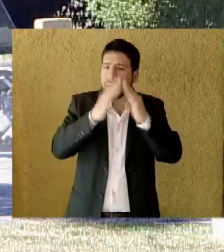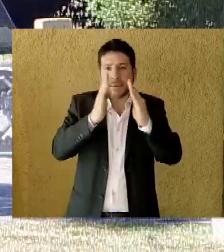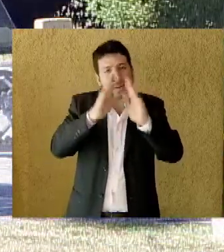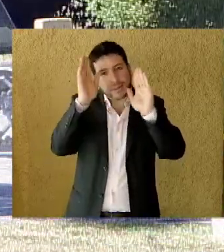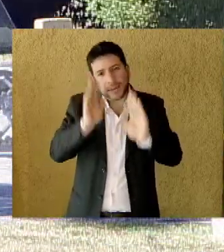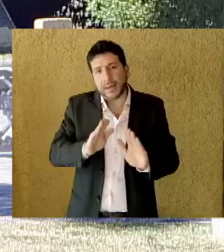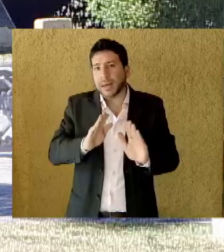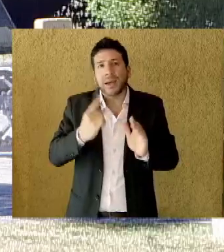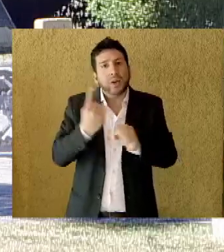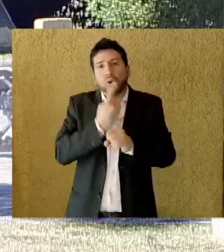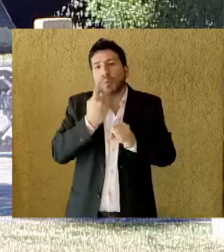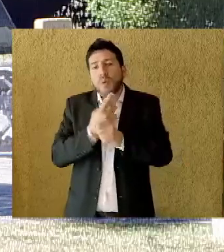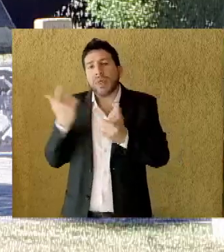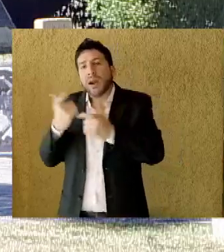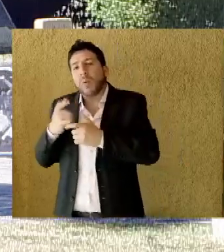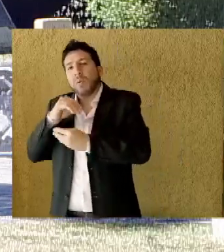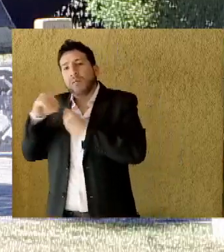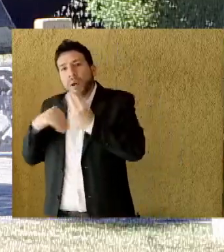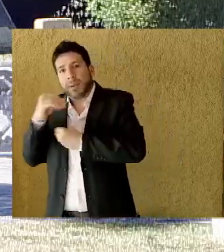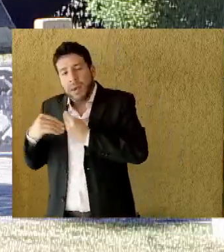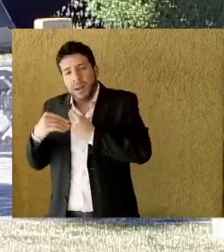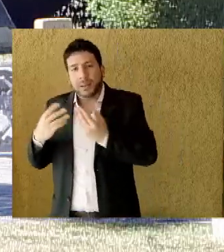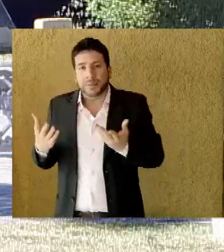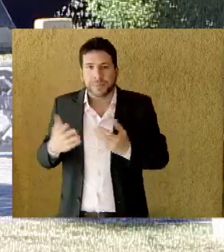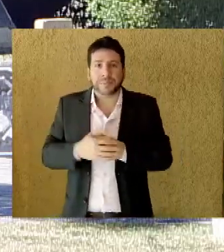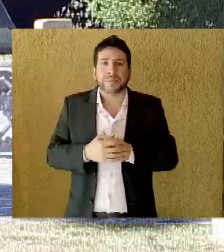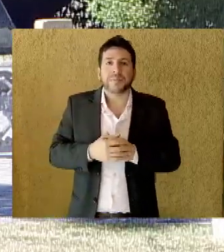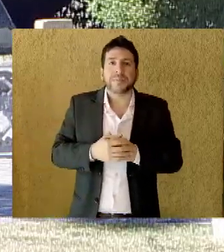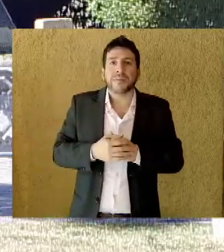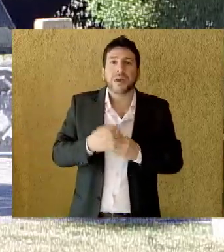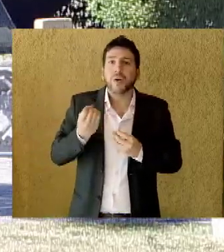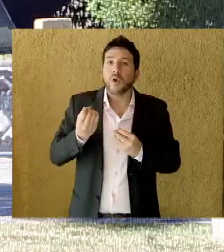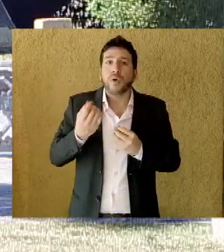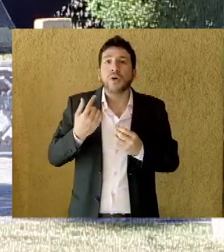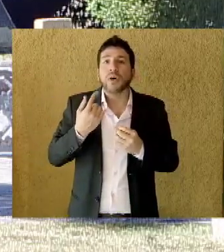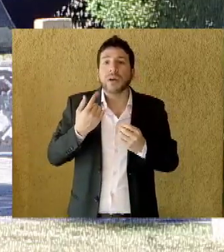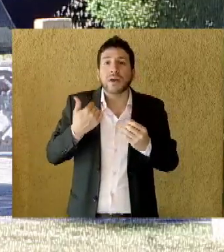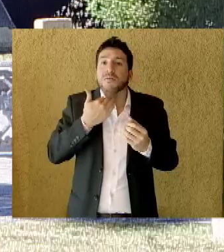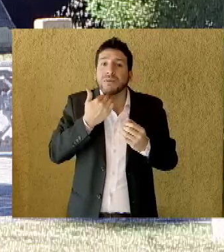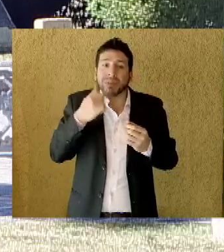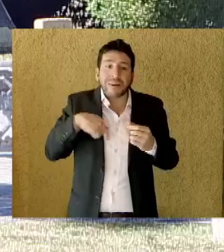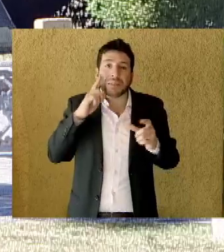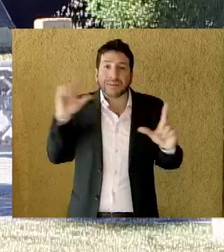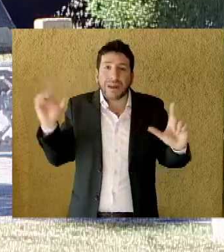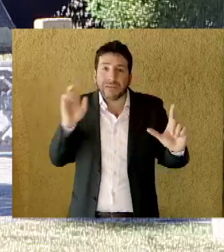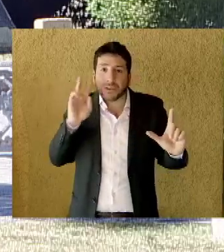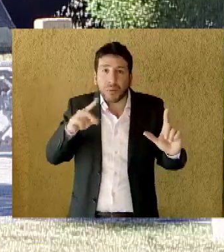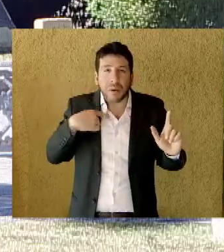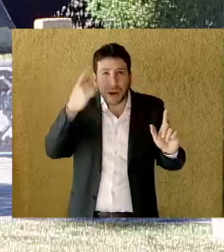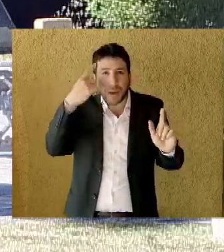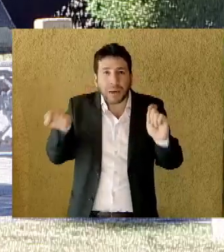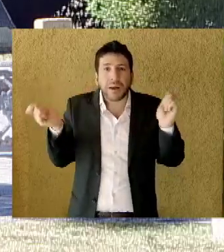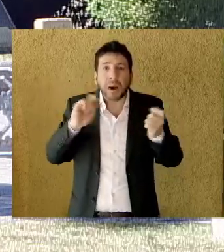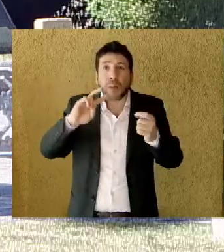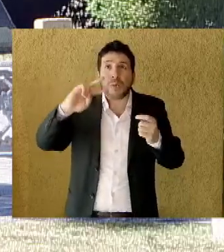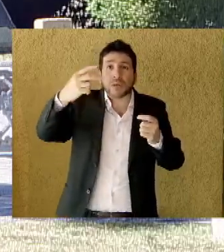pero quizás un poco más por estar en el grupo de riesgo. Bueno, sin lugar a dudas, cómo aprovecharnos y por qué que esto nos cambie para que el próximo